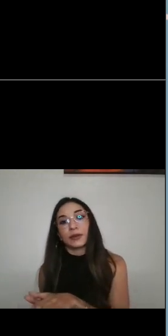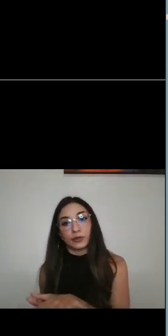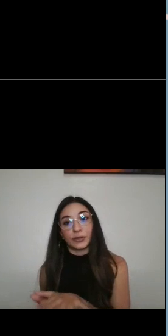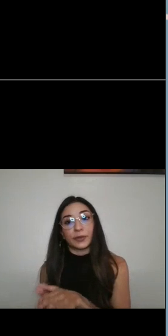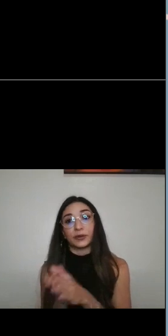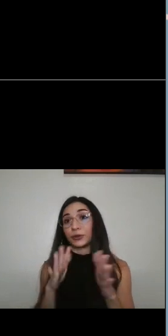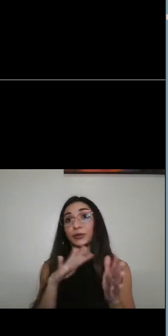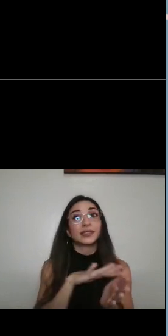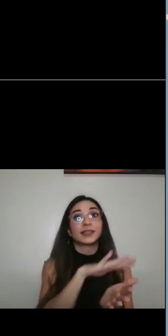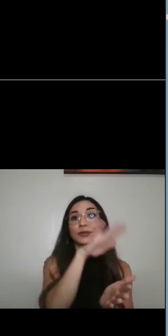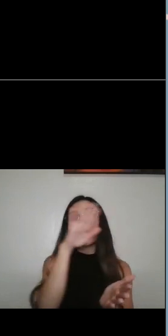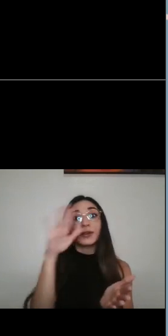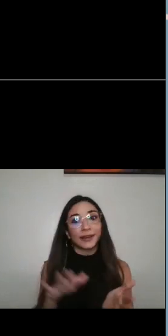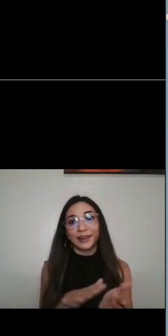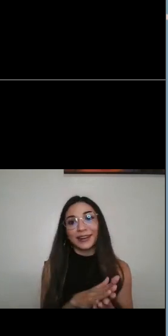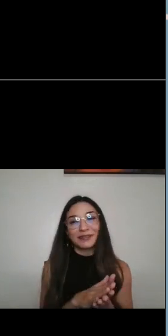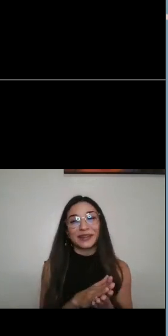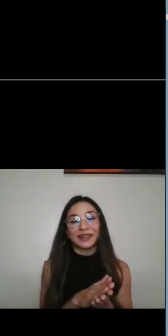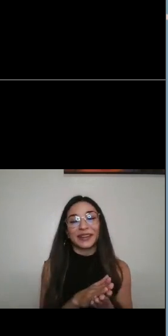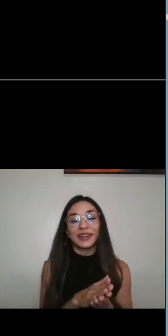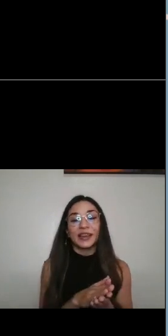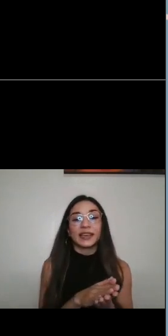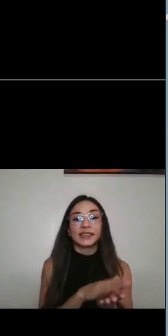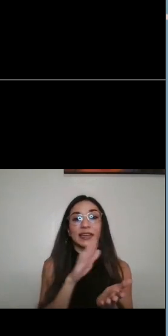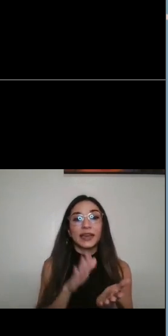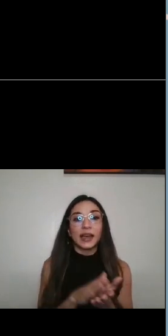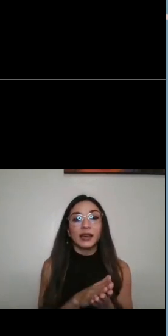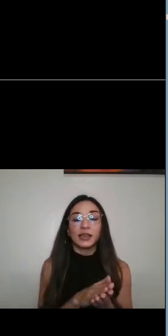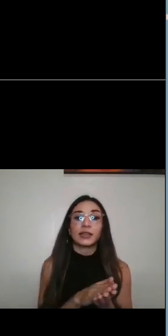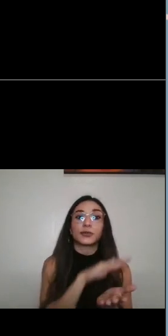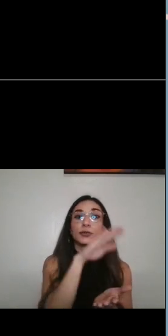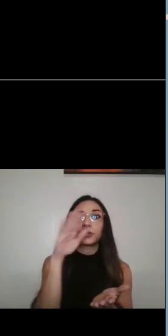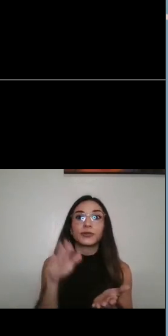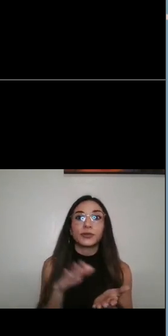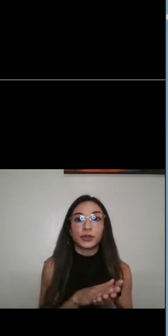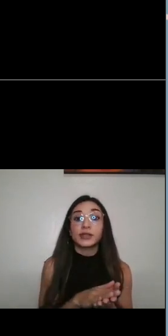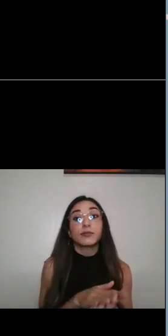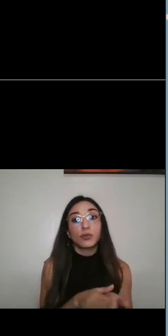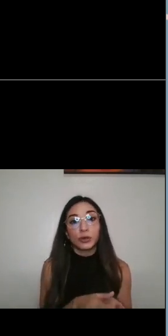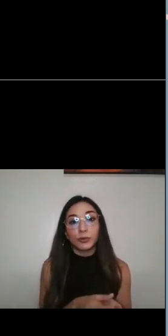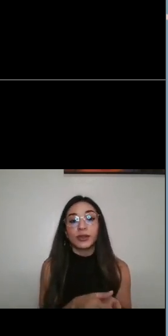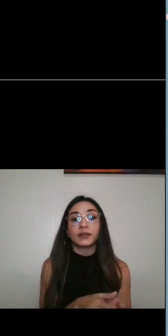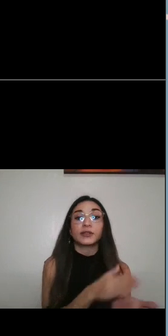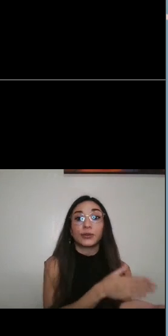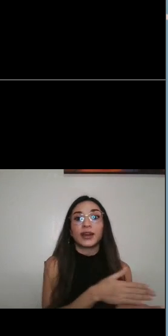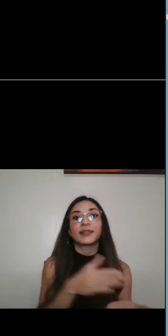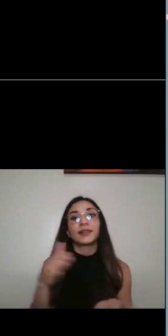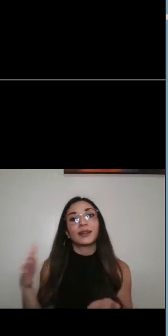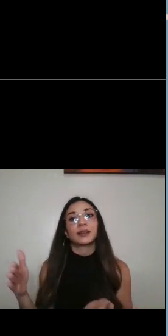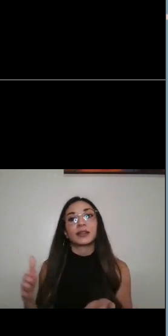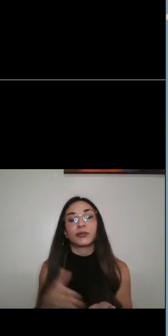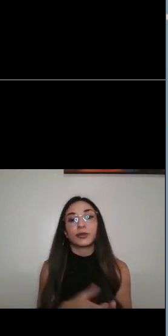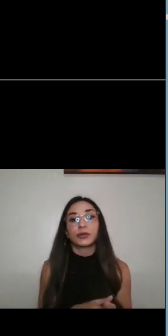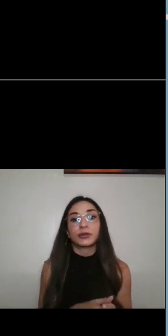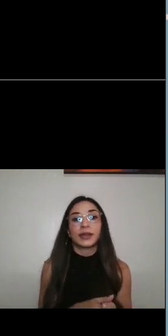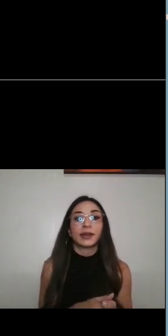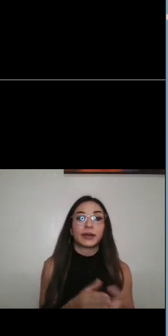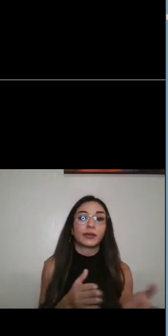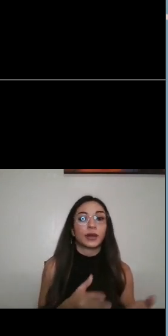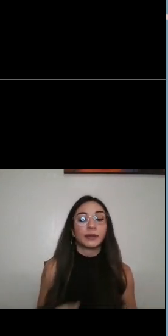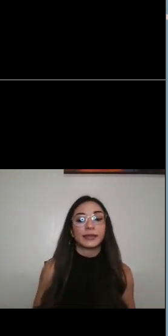de conocimiento. Entonces es toda una cadena, ¿verdad?, que está ligada y que son un montón de funciones muy importantes durante el desarrollo